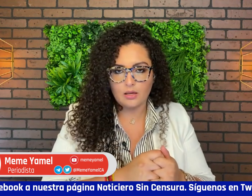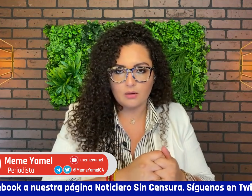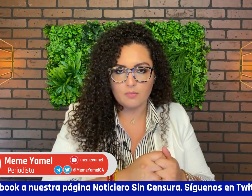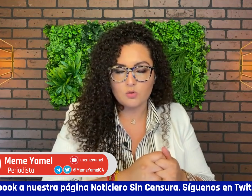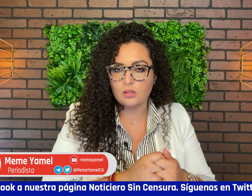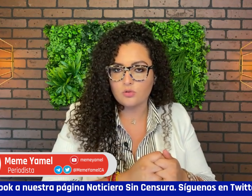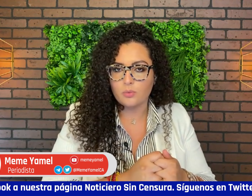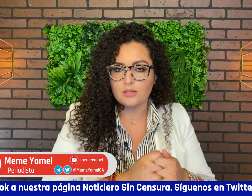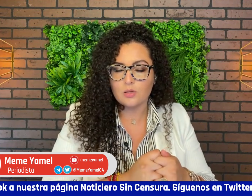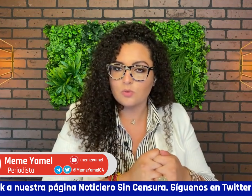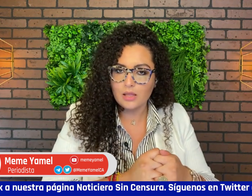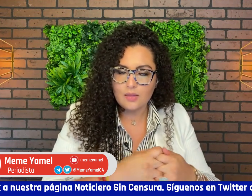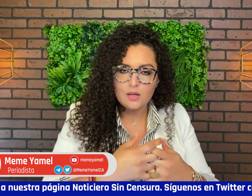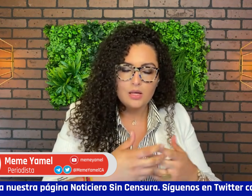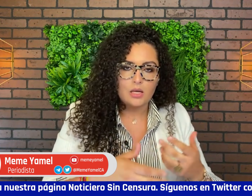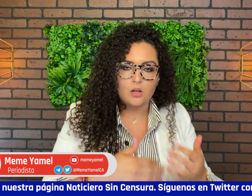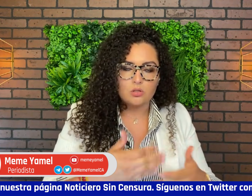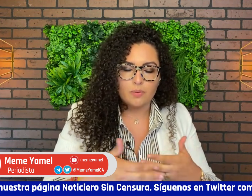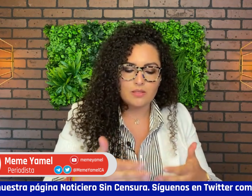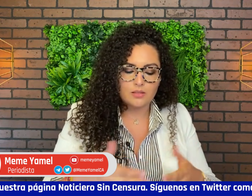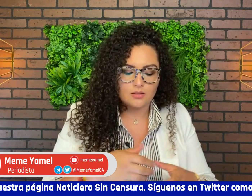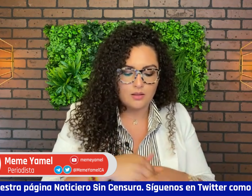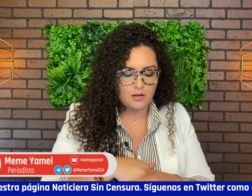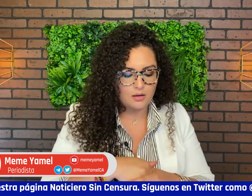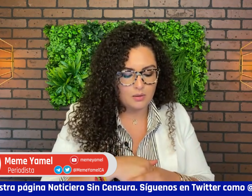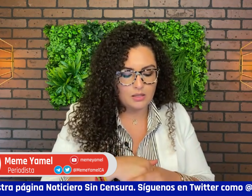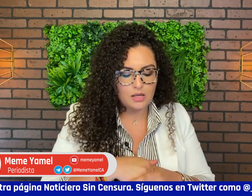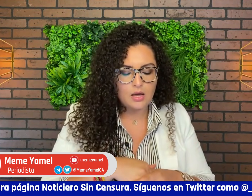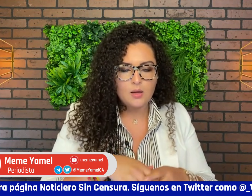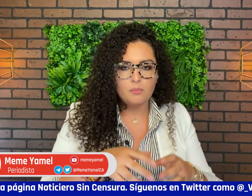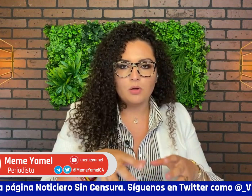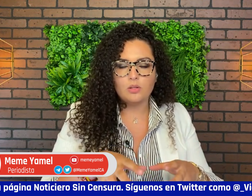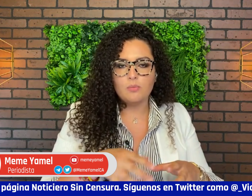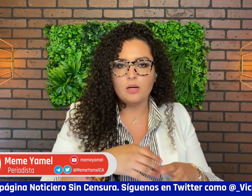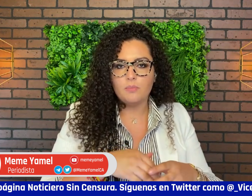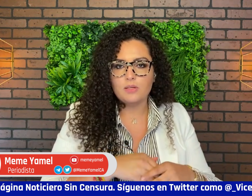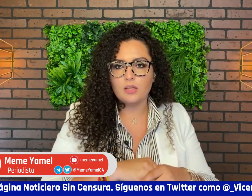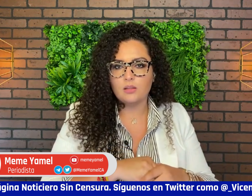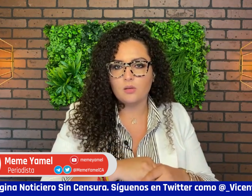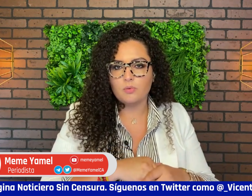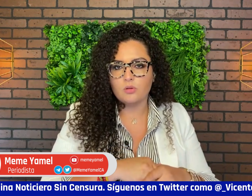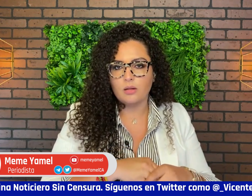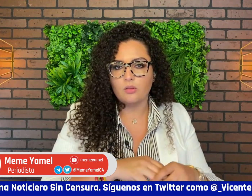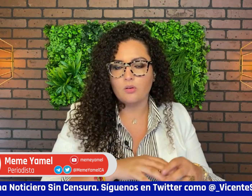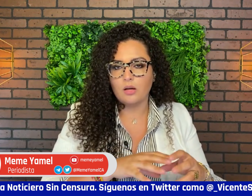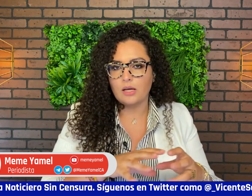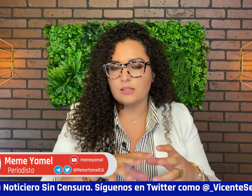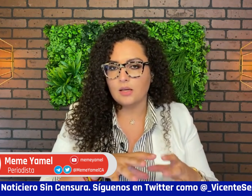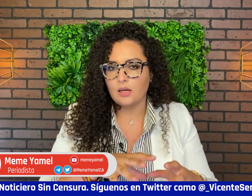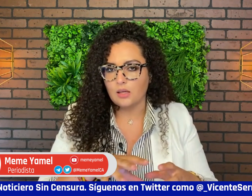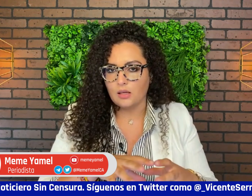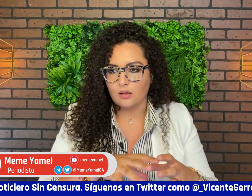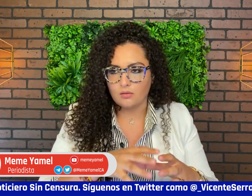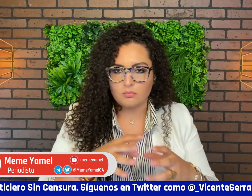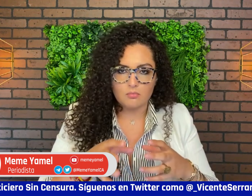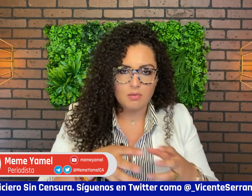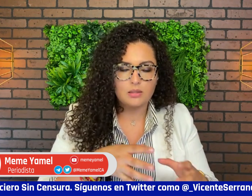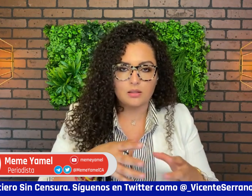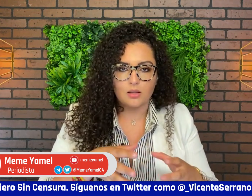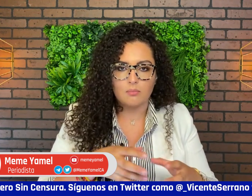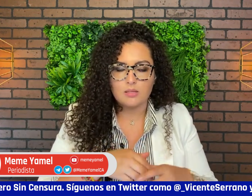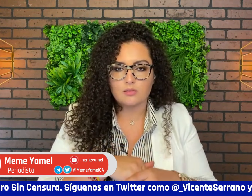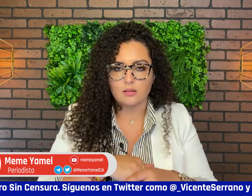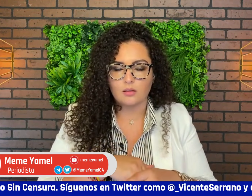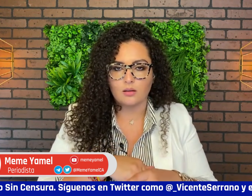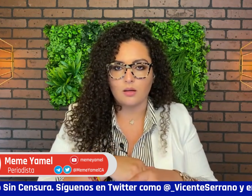informe mensual sobre seguridad y los avances que se dan en la materia, pero también el presidente López Obrador hace y